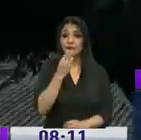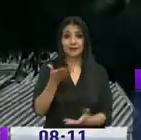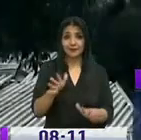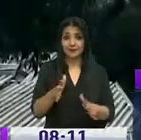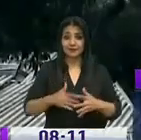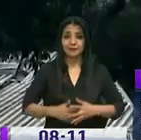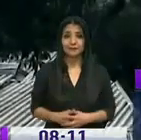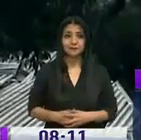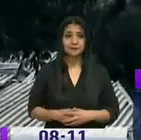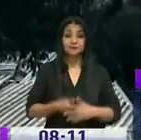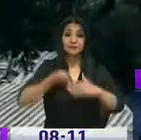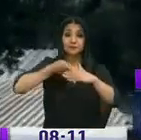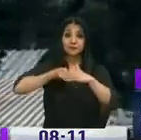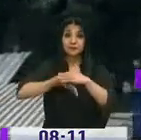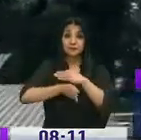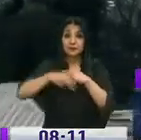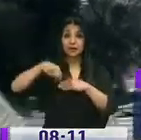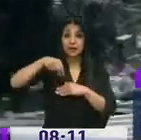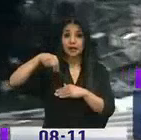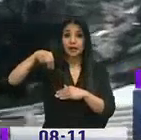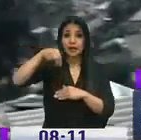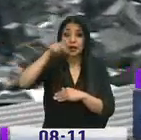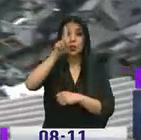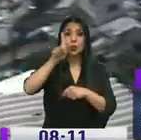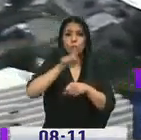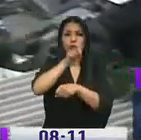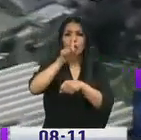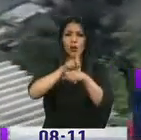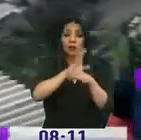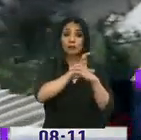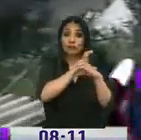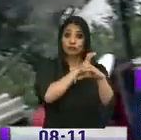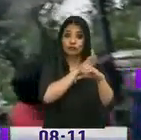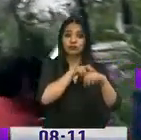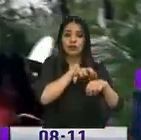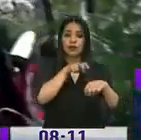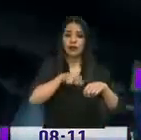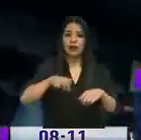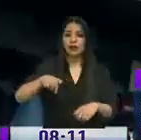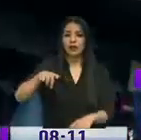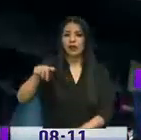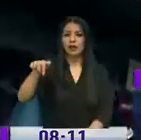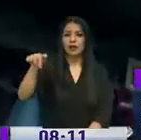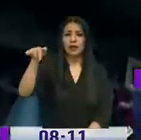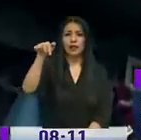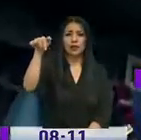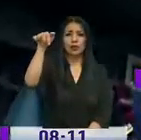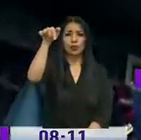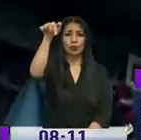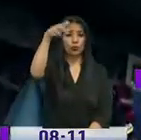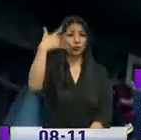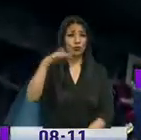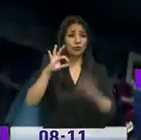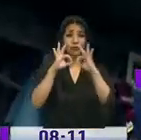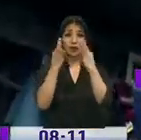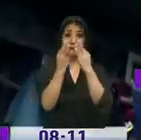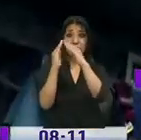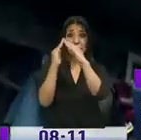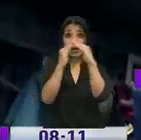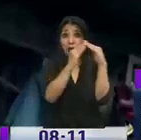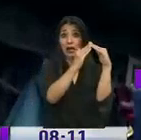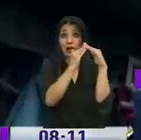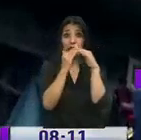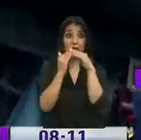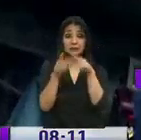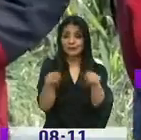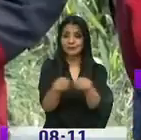La entrada al sector les toma aproximadamente una hora, pues el bus les deja a esa distancia. La situación de las familias que viven en las casas aledañas no